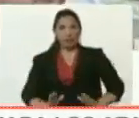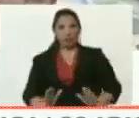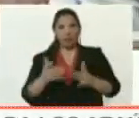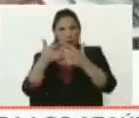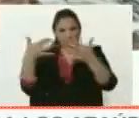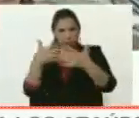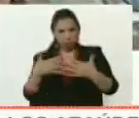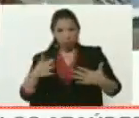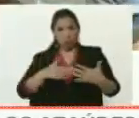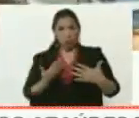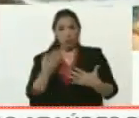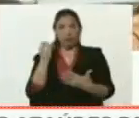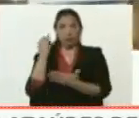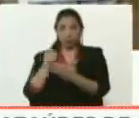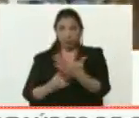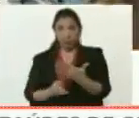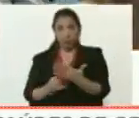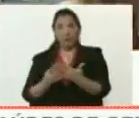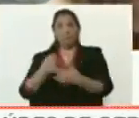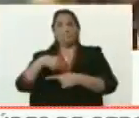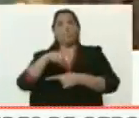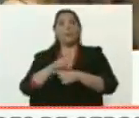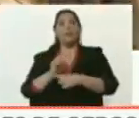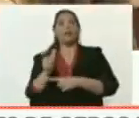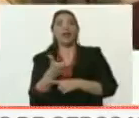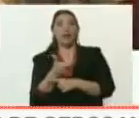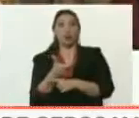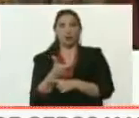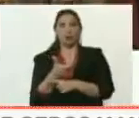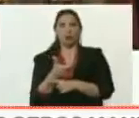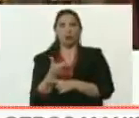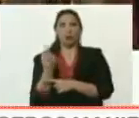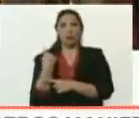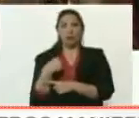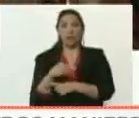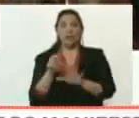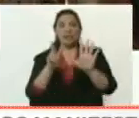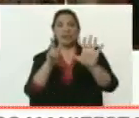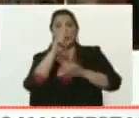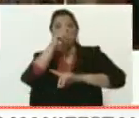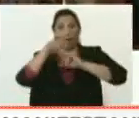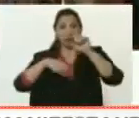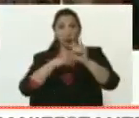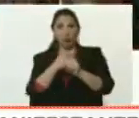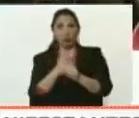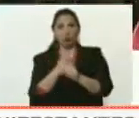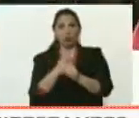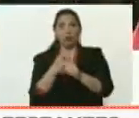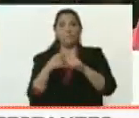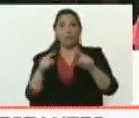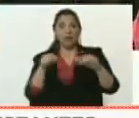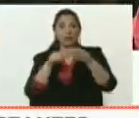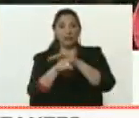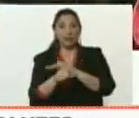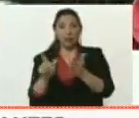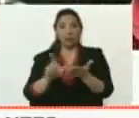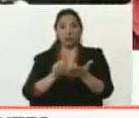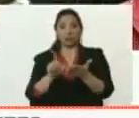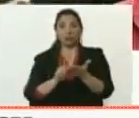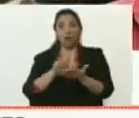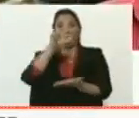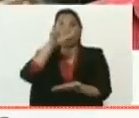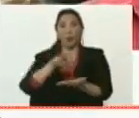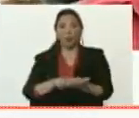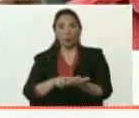Para accesar a primer grado de primaria es tener 7 años. Y para ingresar a secundaria es haber pasado el primer